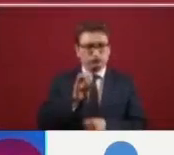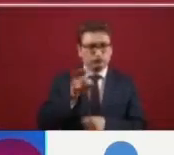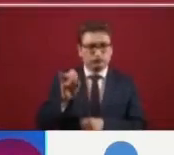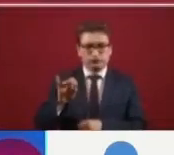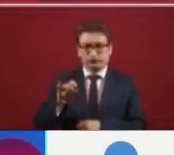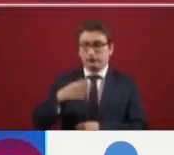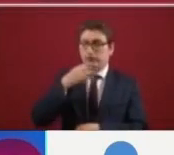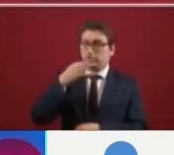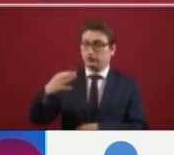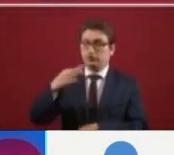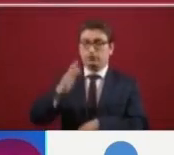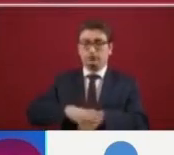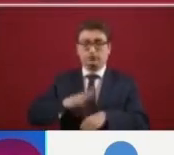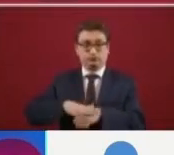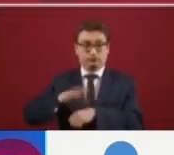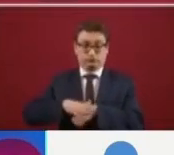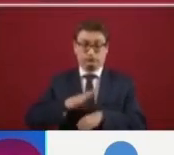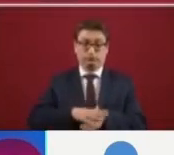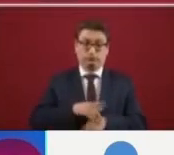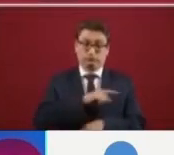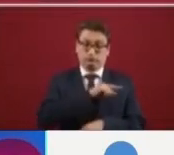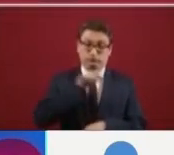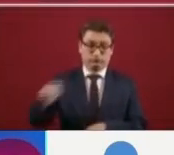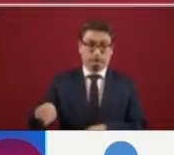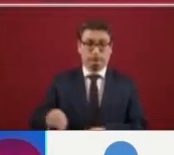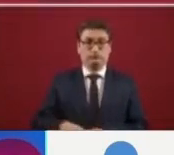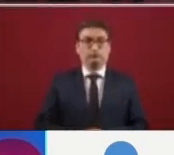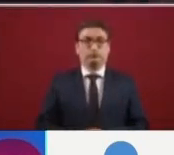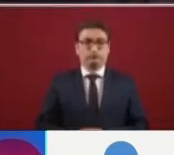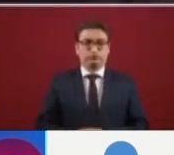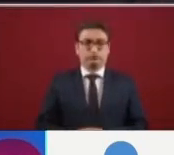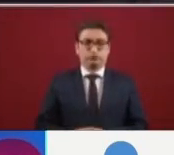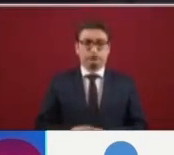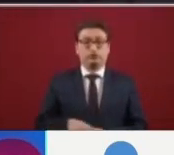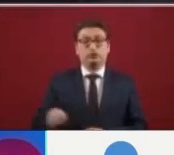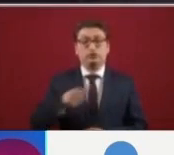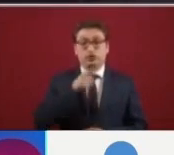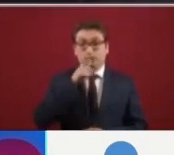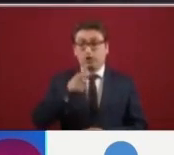van a ir, ¿eh? Y una vez se los aviso. Nada de foquito.